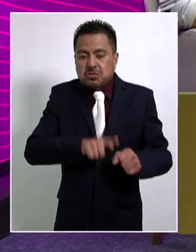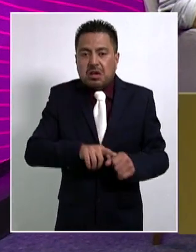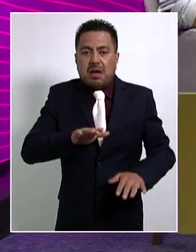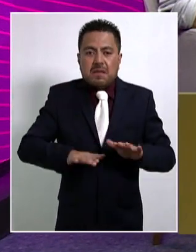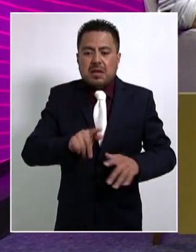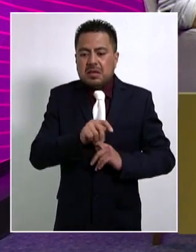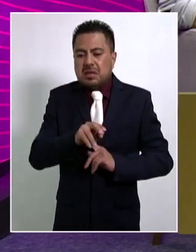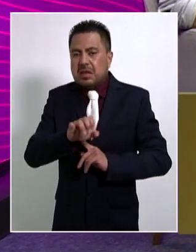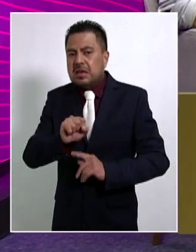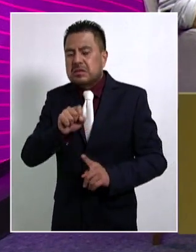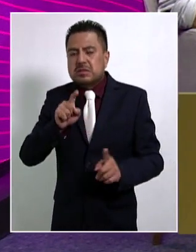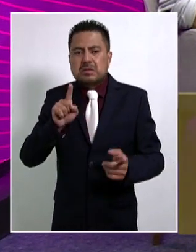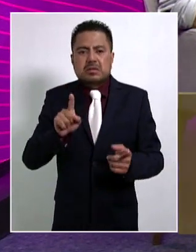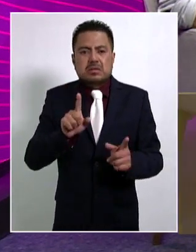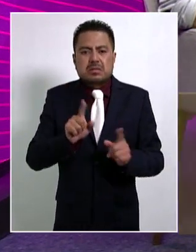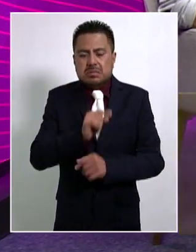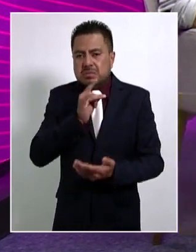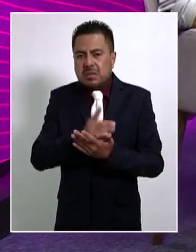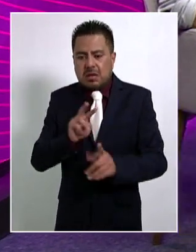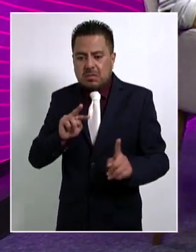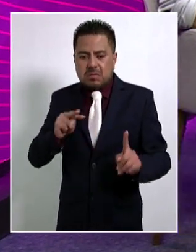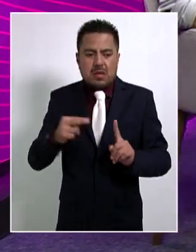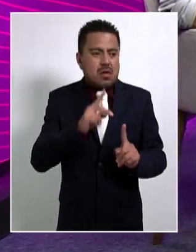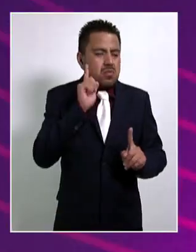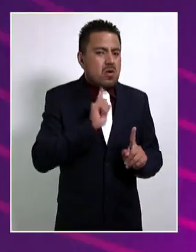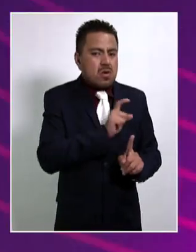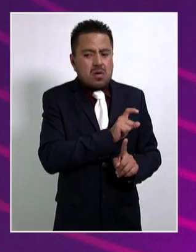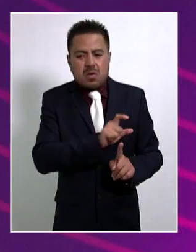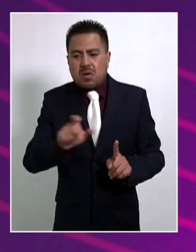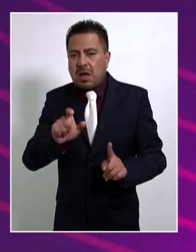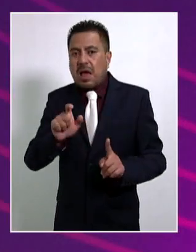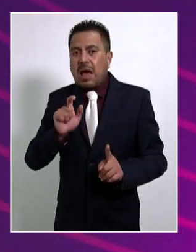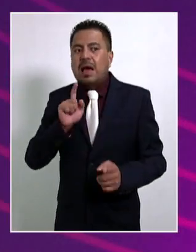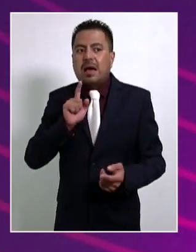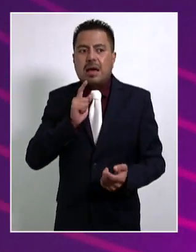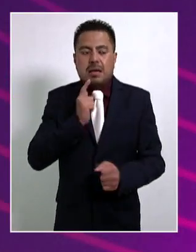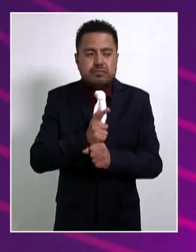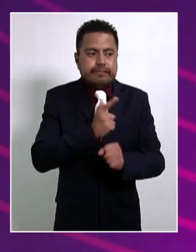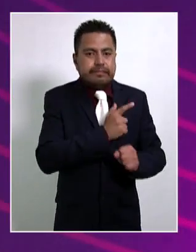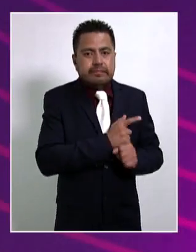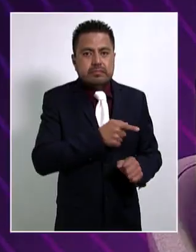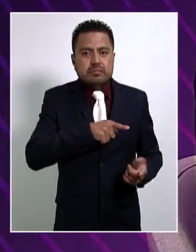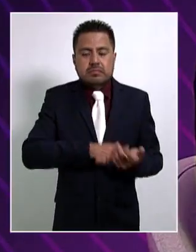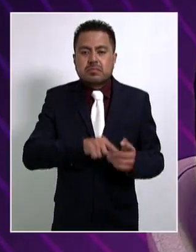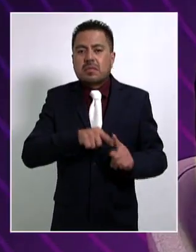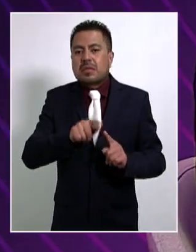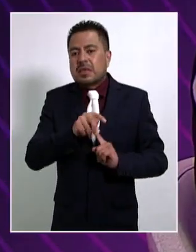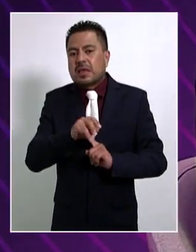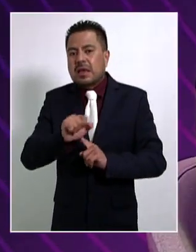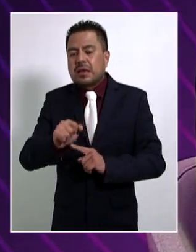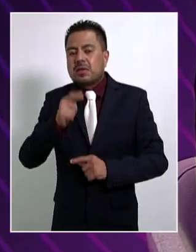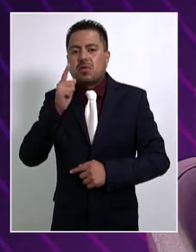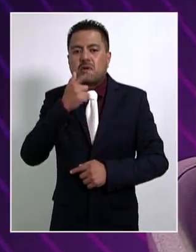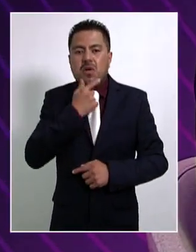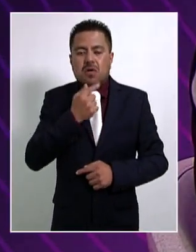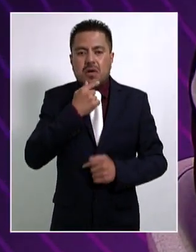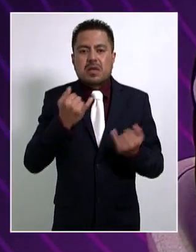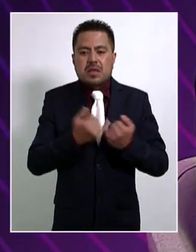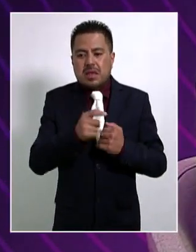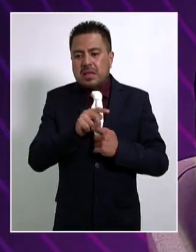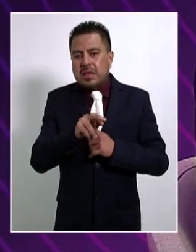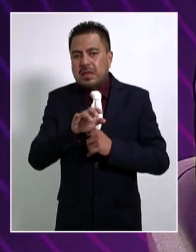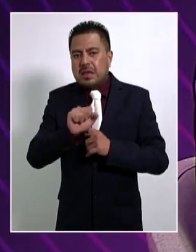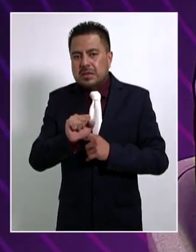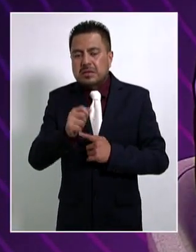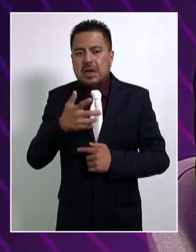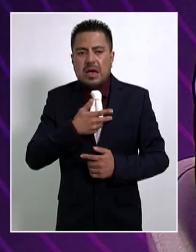lo trans únicamente volteamos a ver a las mujeres trans, que es la parte más visible, pero pues están las transmasculinidades, los hombres trans, están